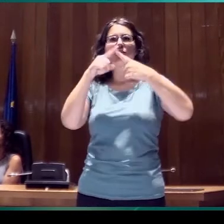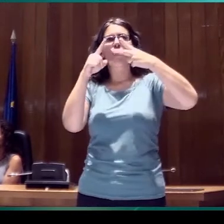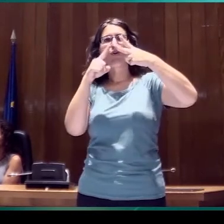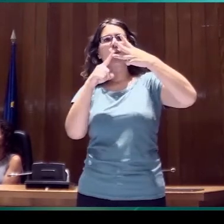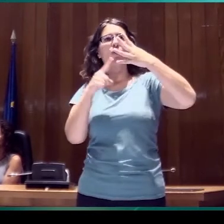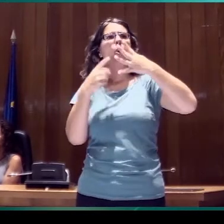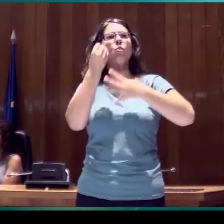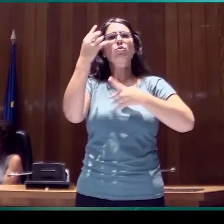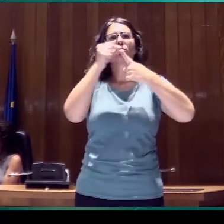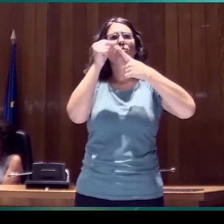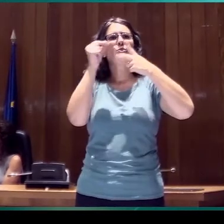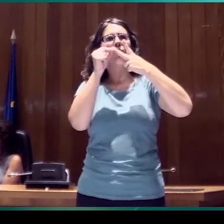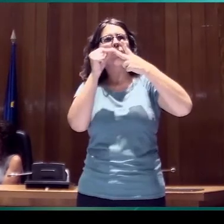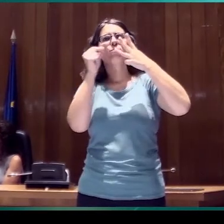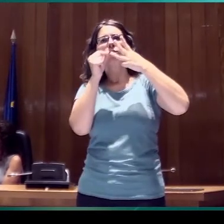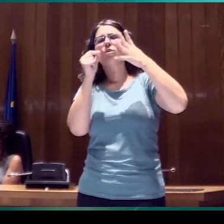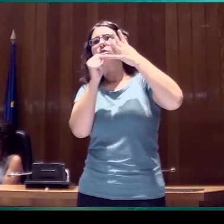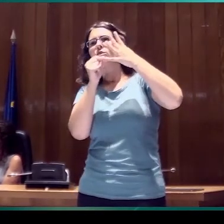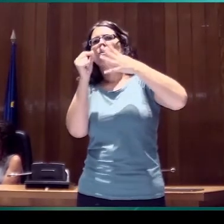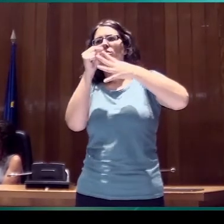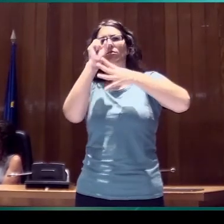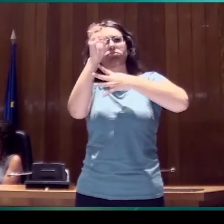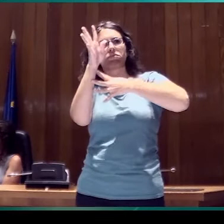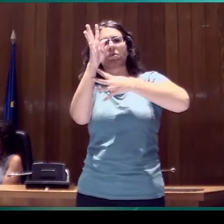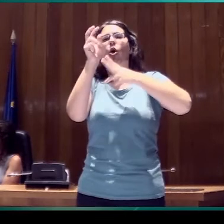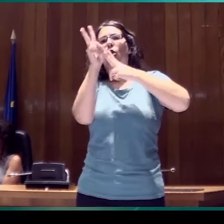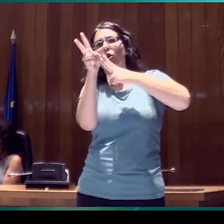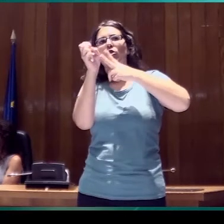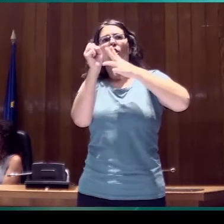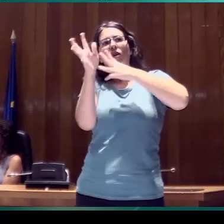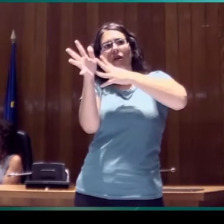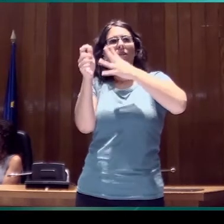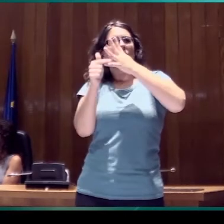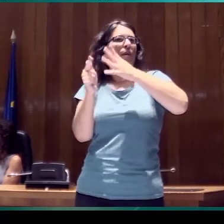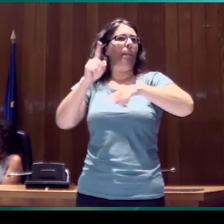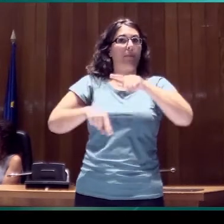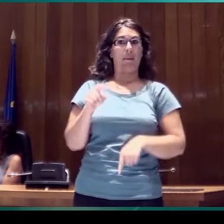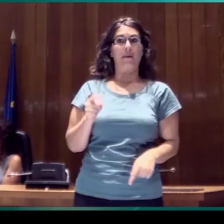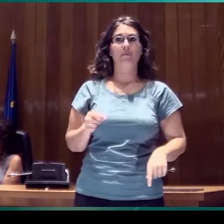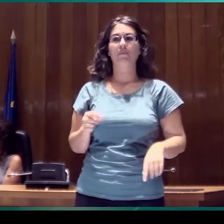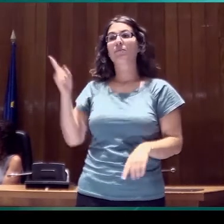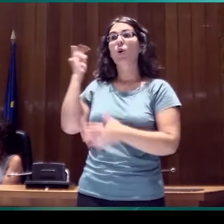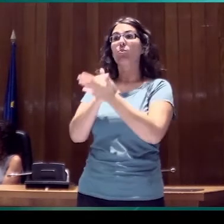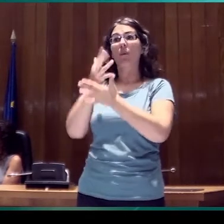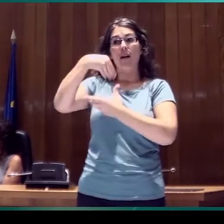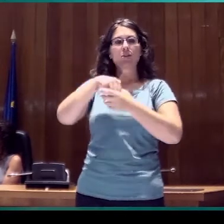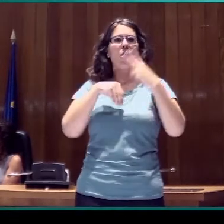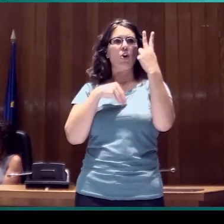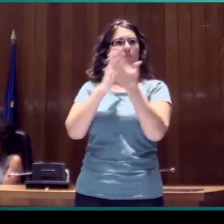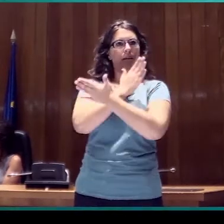aspectos que se contemplan en esta prueba. La prueba contiene dos partes.